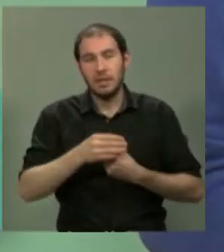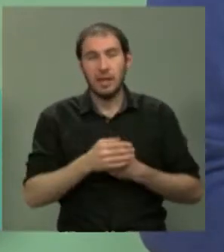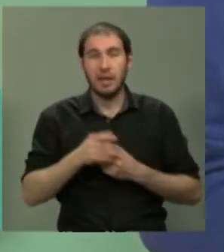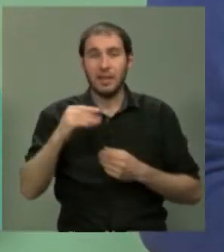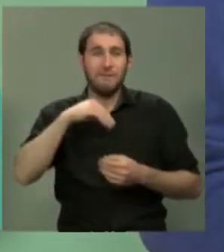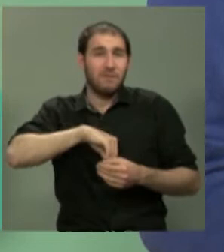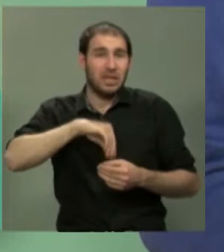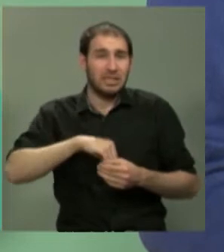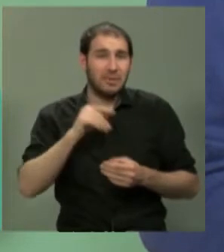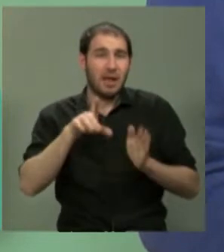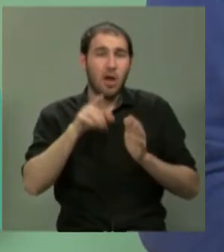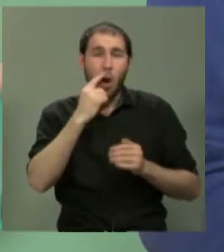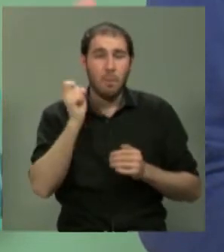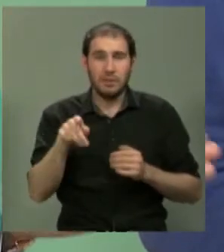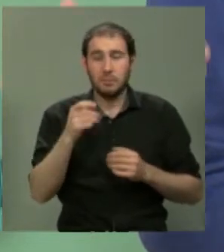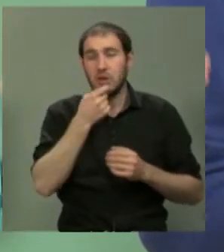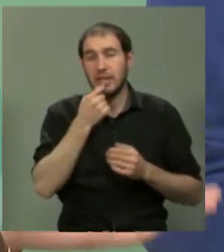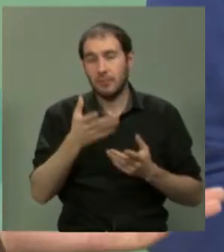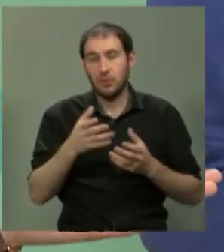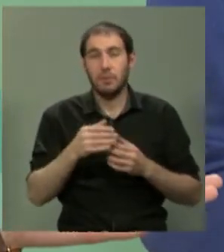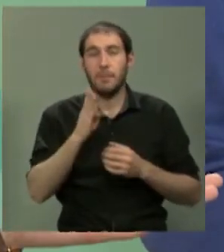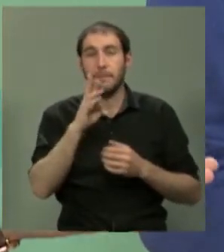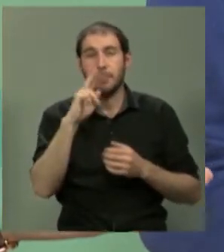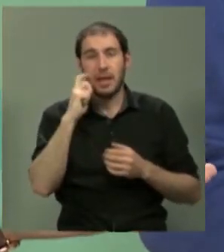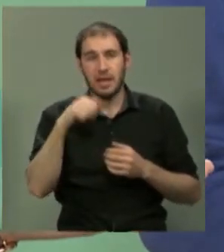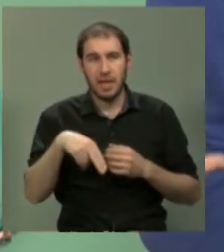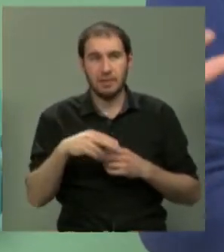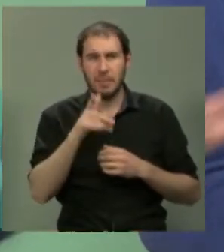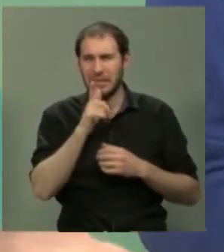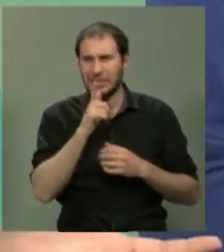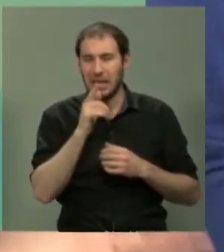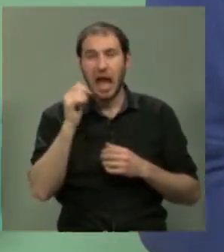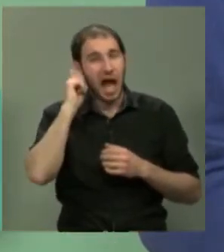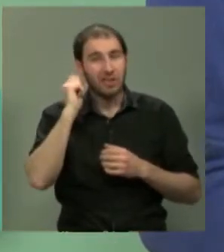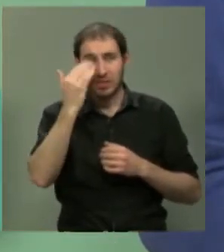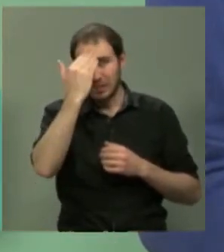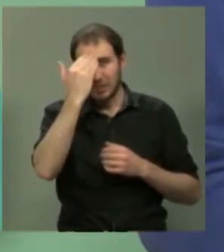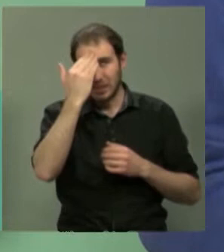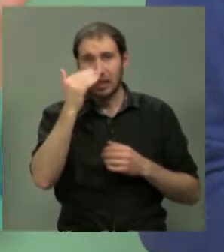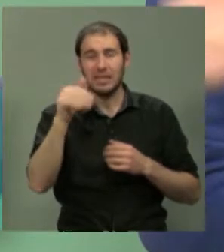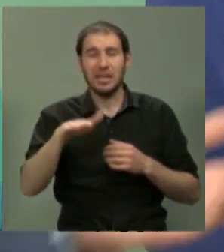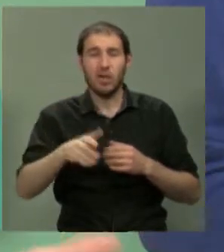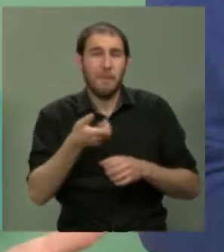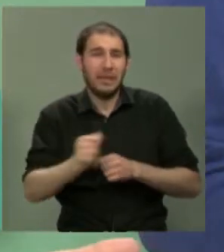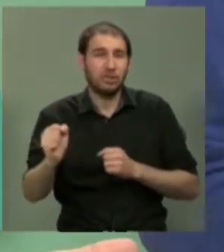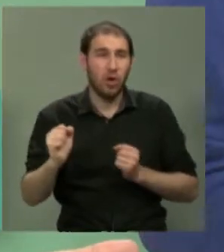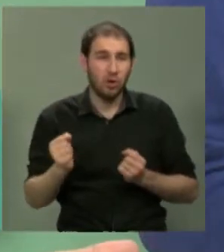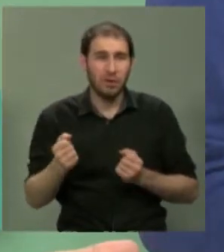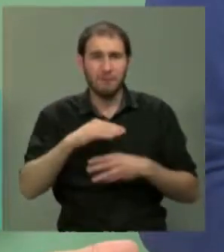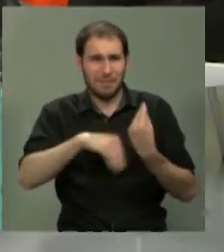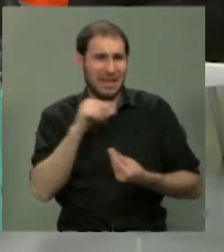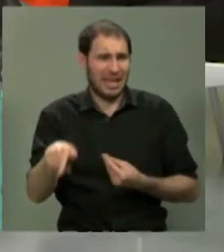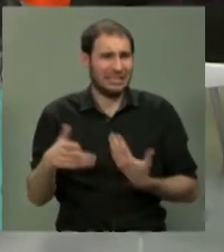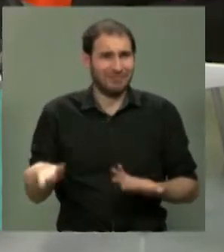fue víctima de ese menor, como pasó Brian creo que era, que tenía 15 años, que mató a ese niño. O sea, no pensamos en esa